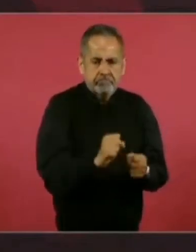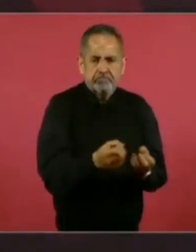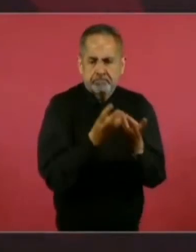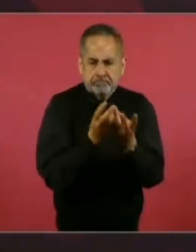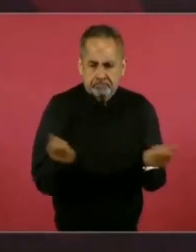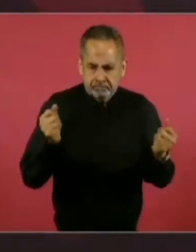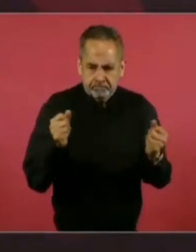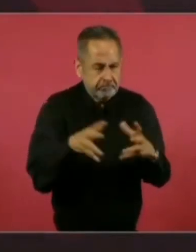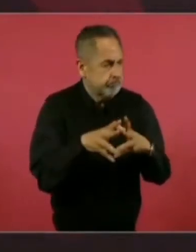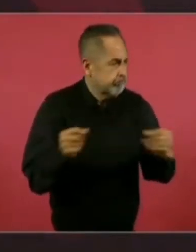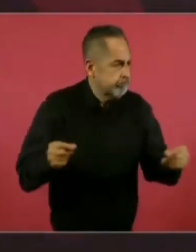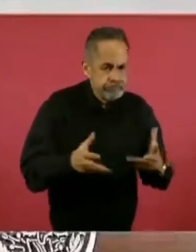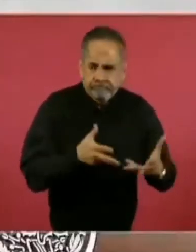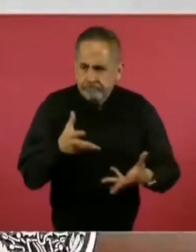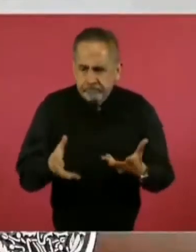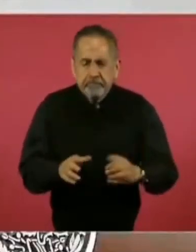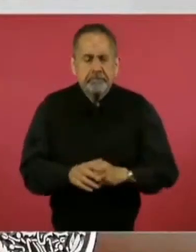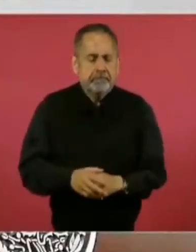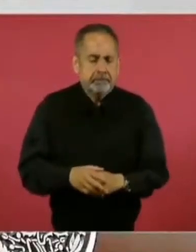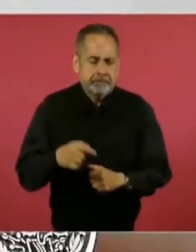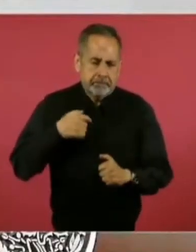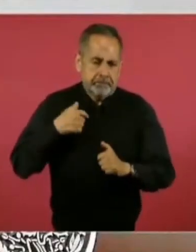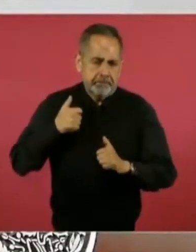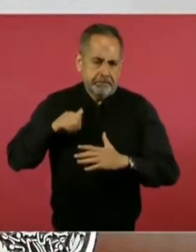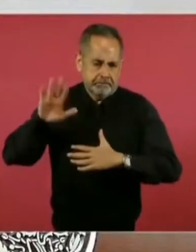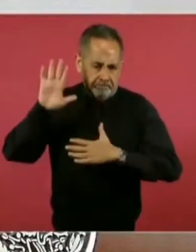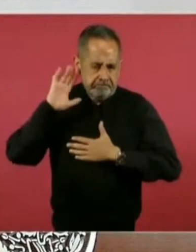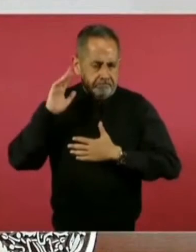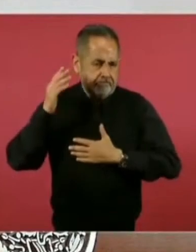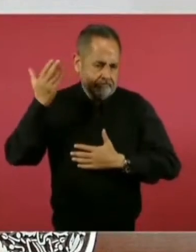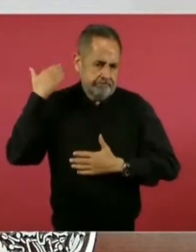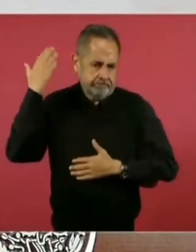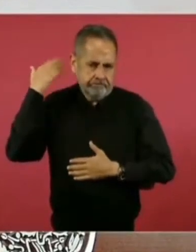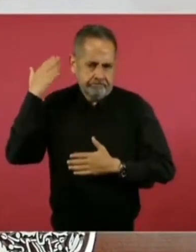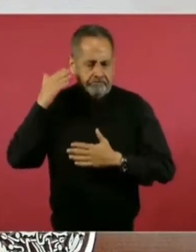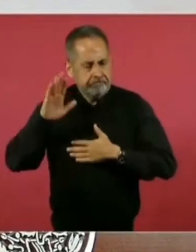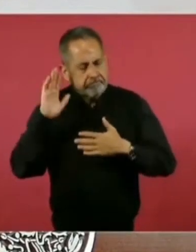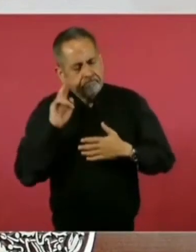Hice el compromiso con ellos de